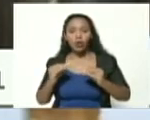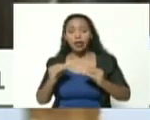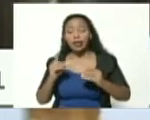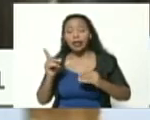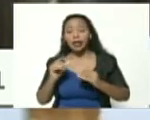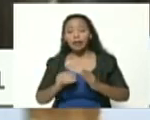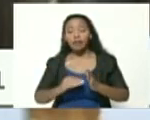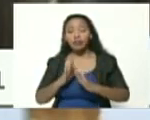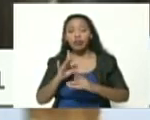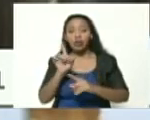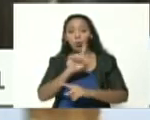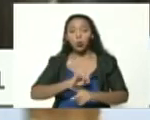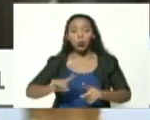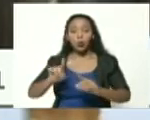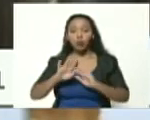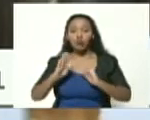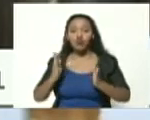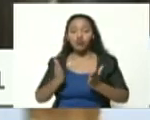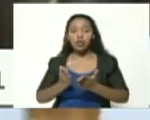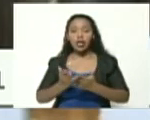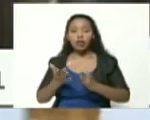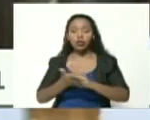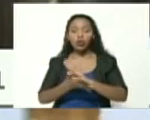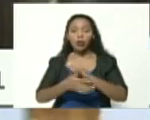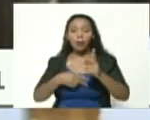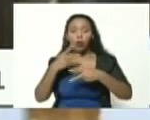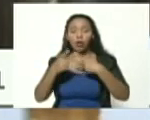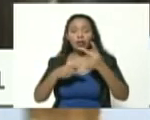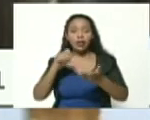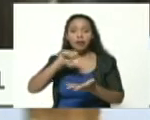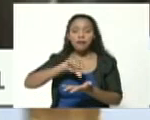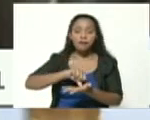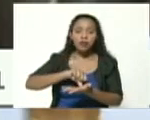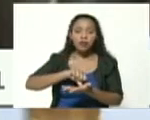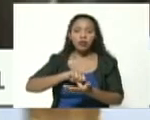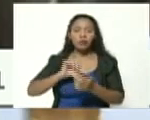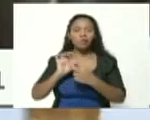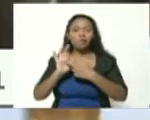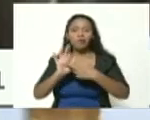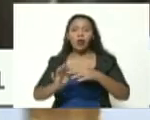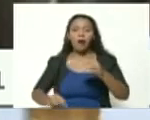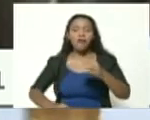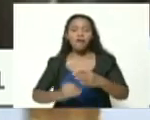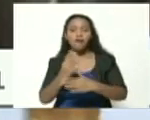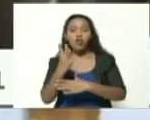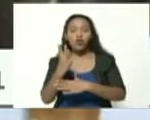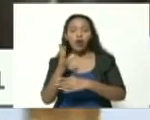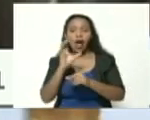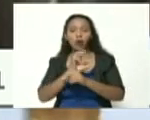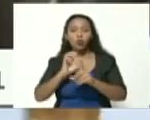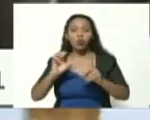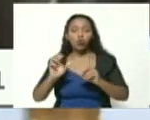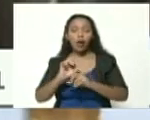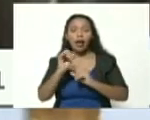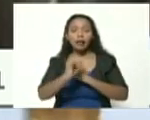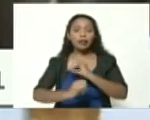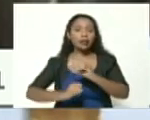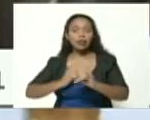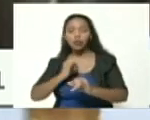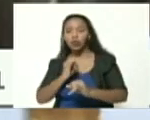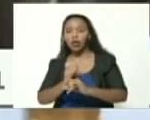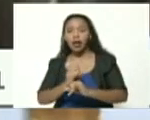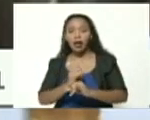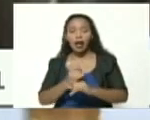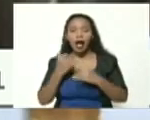emergente geopolítica multicéntrica y pluripolar representa el fundamento de las relaciones internacionales en